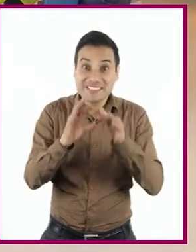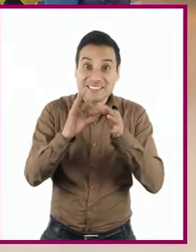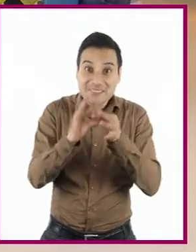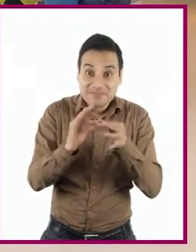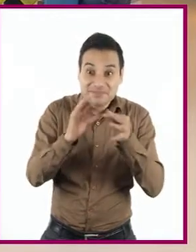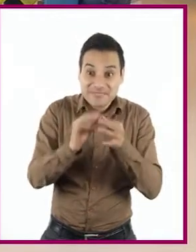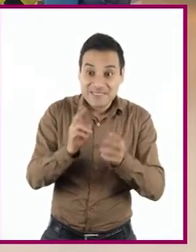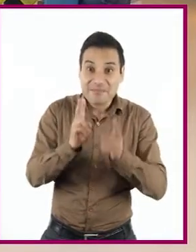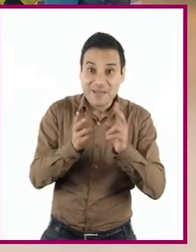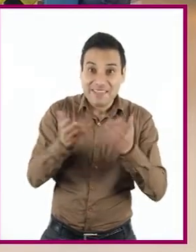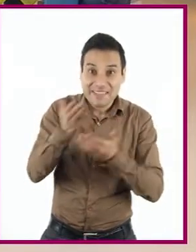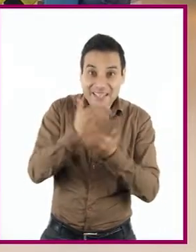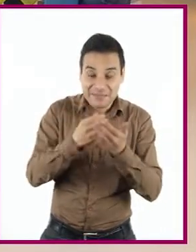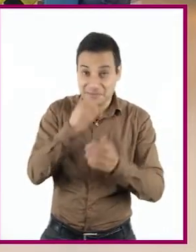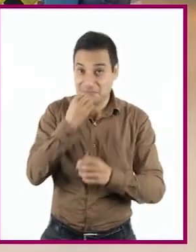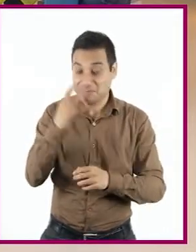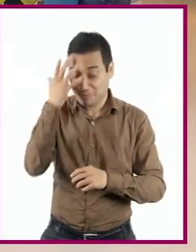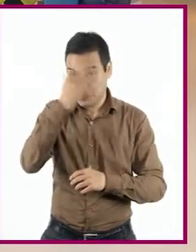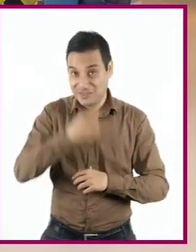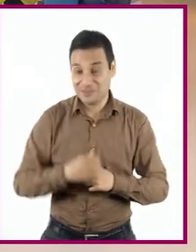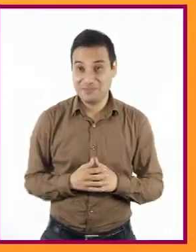ustedes, Giovanna y Magali.